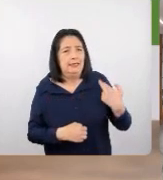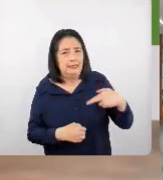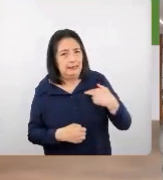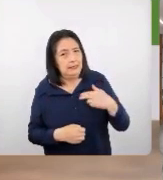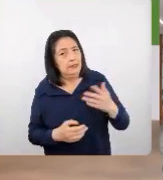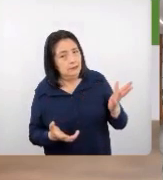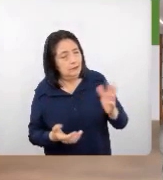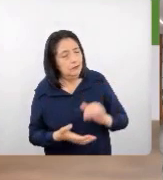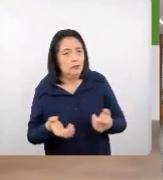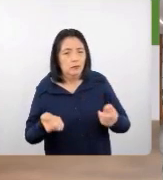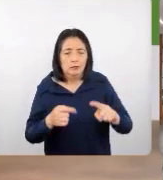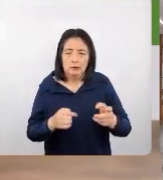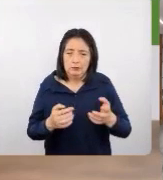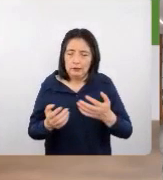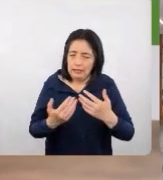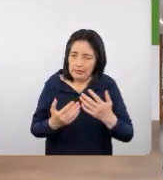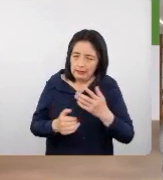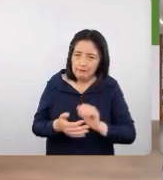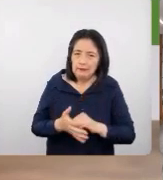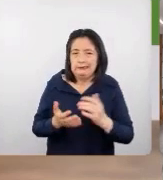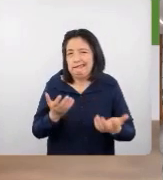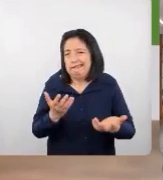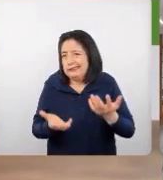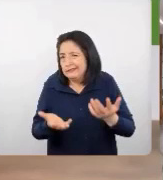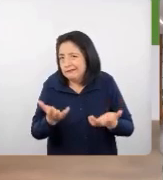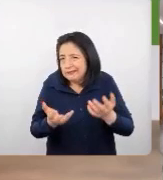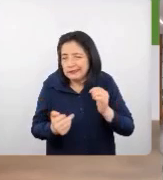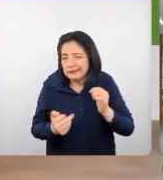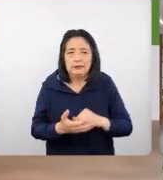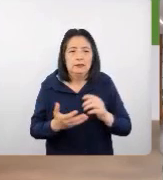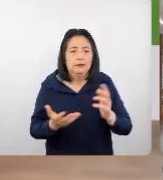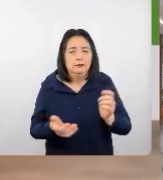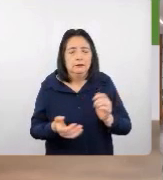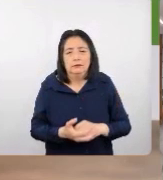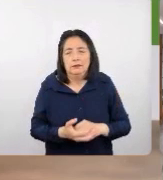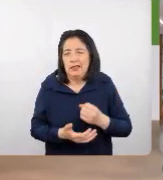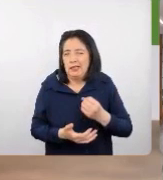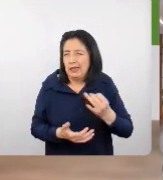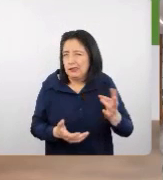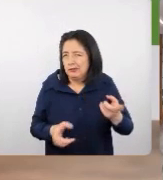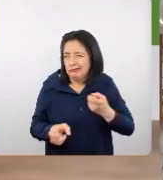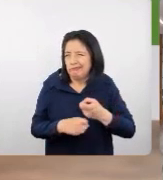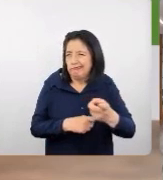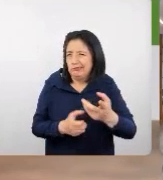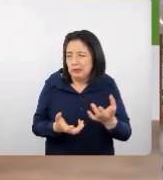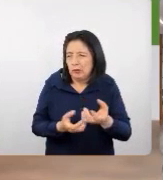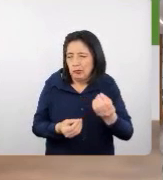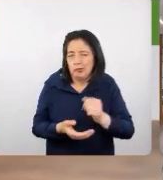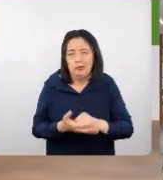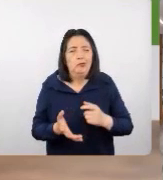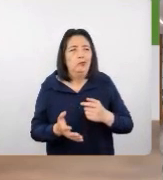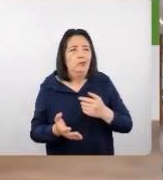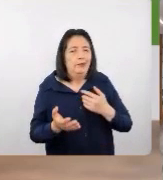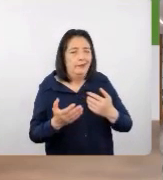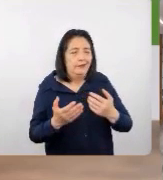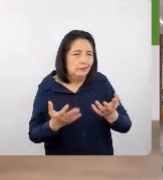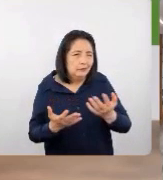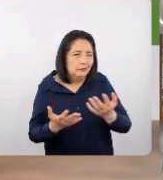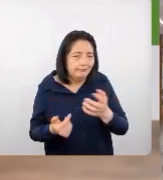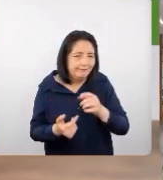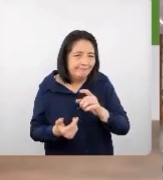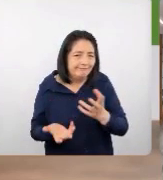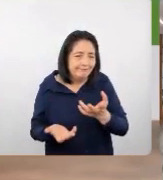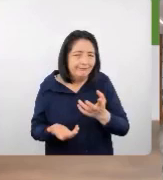todo cuando son comentarios que puedan estar vinculados a algo ofensivo o a un comentario que no necesariamente